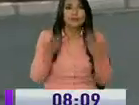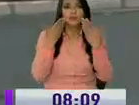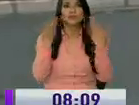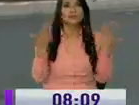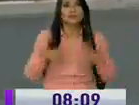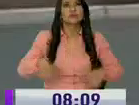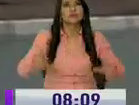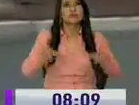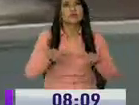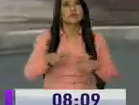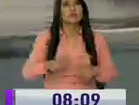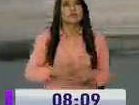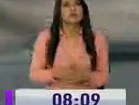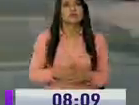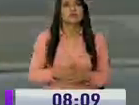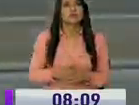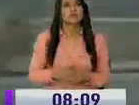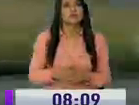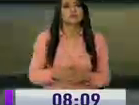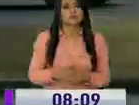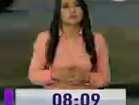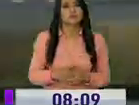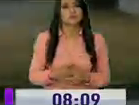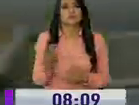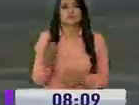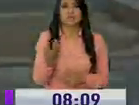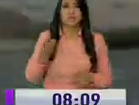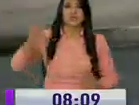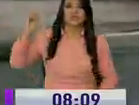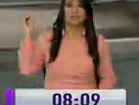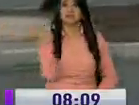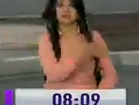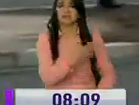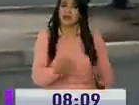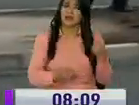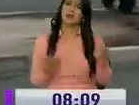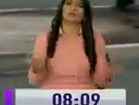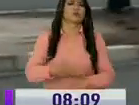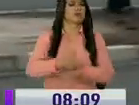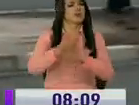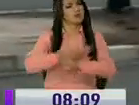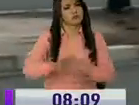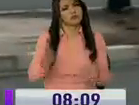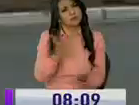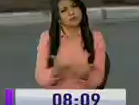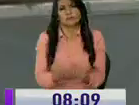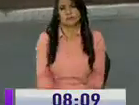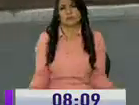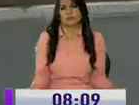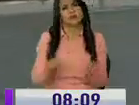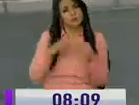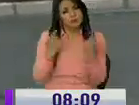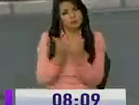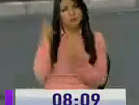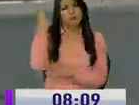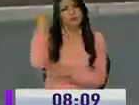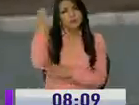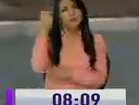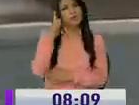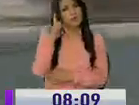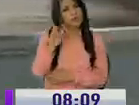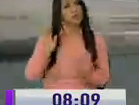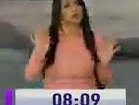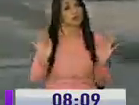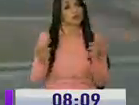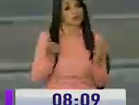es esto, pero miren, llantas ahí y le tiran piedras. O sea, autoridades, sindicato de taxistas, dirigentes, se les va